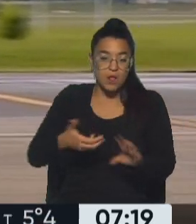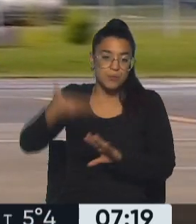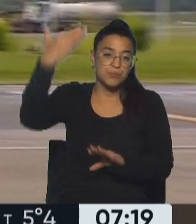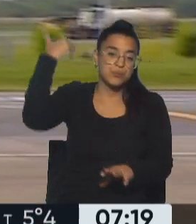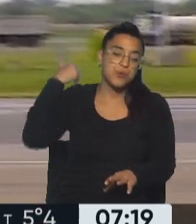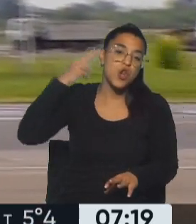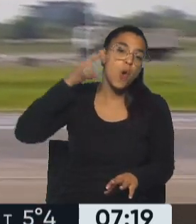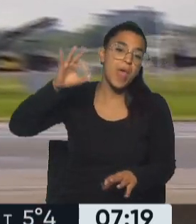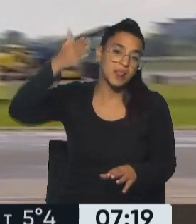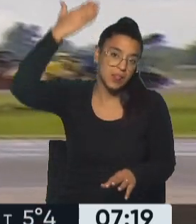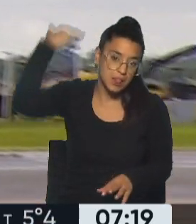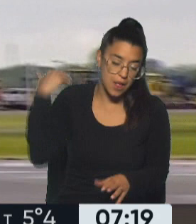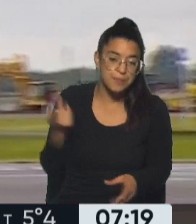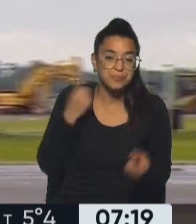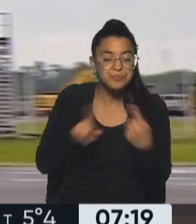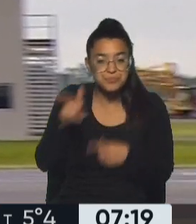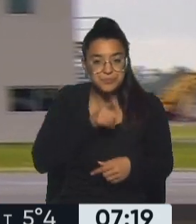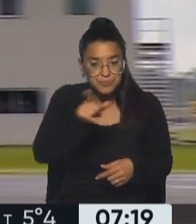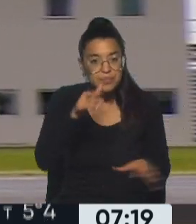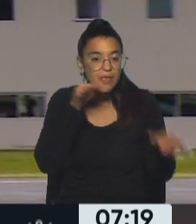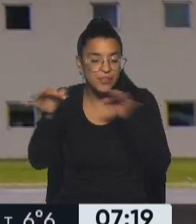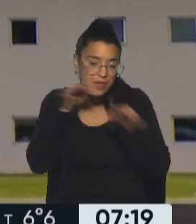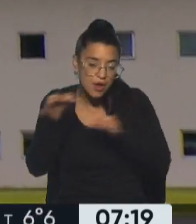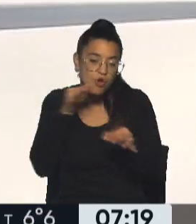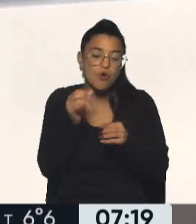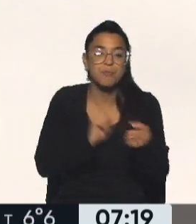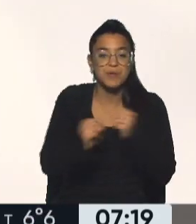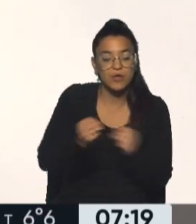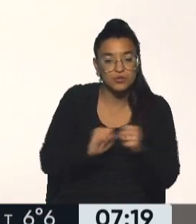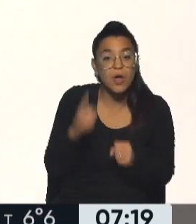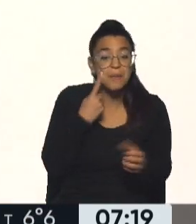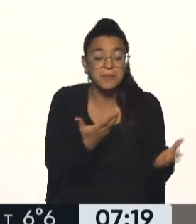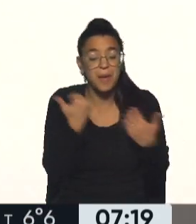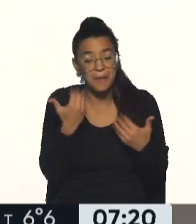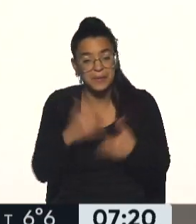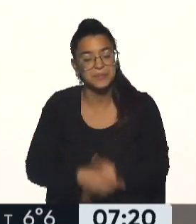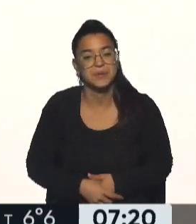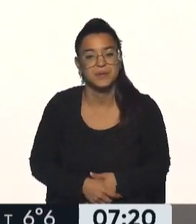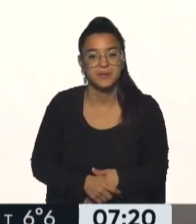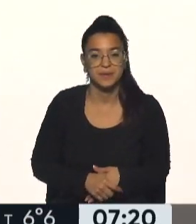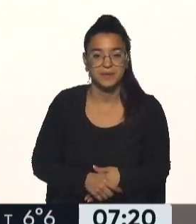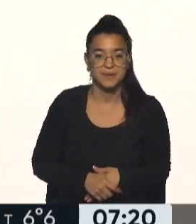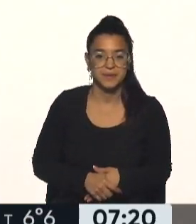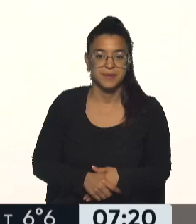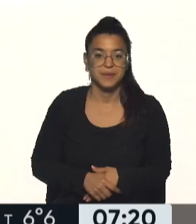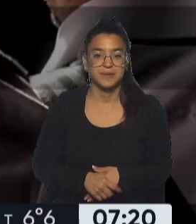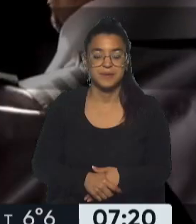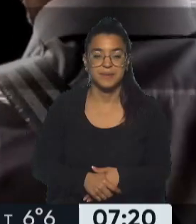la década del 90. ¿Pero te parece que escuchemos el diálogo de los pilotos de Aerolíneas? ¿Lo tenemos? Sí. A ver. Dale.